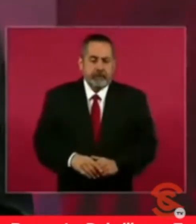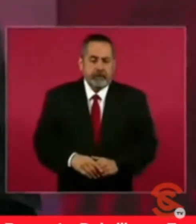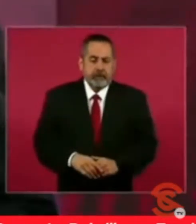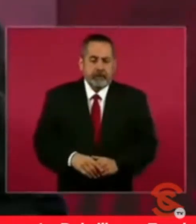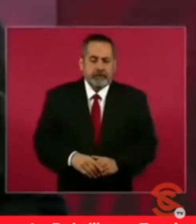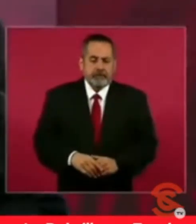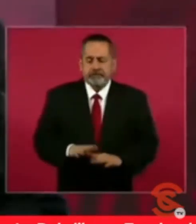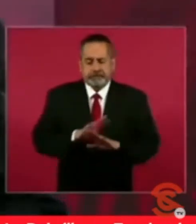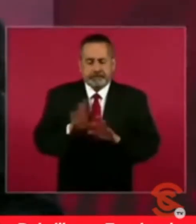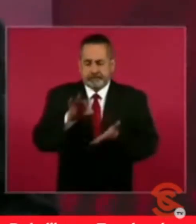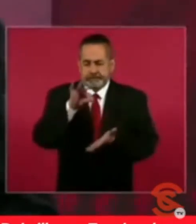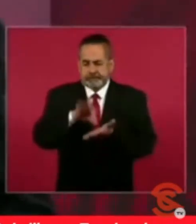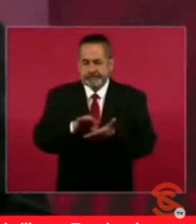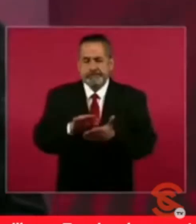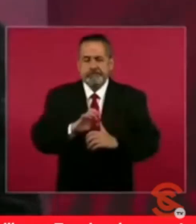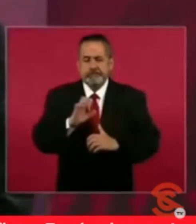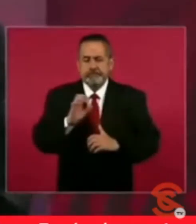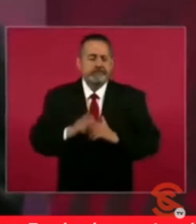Y ya.